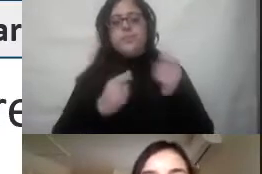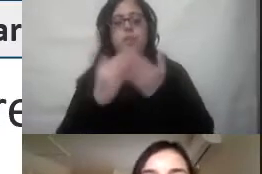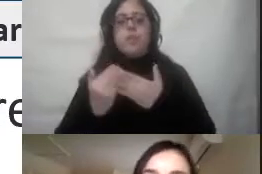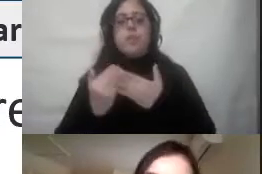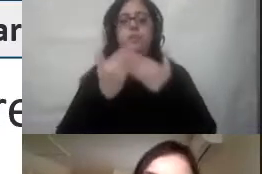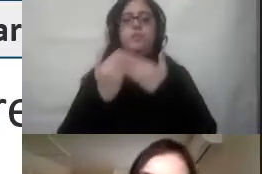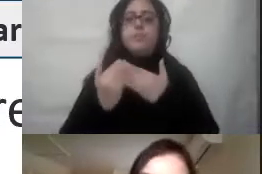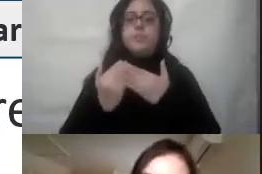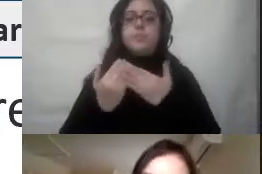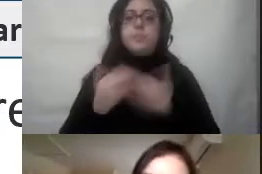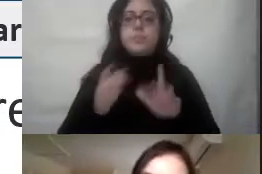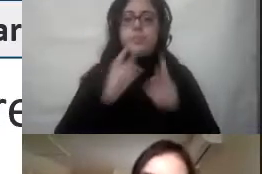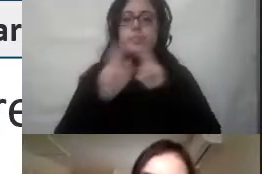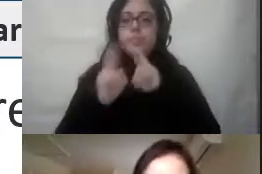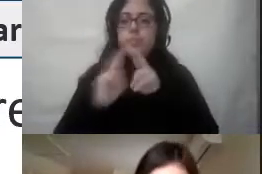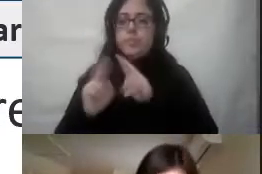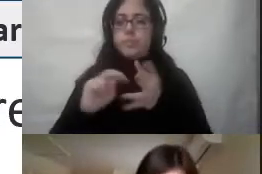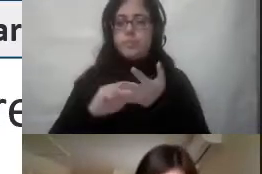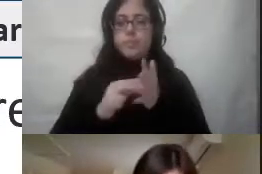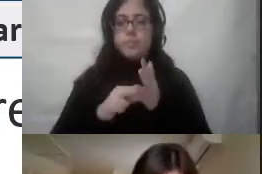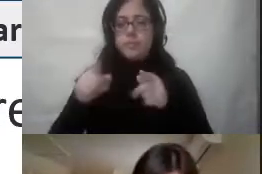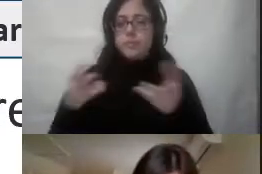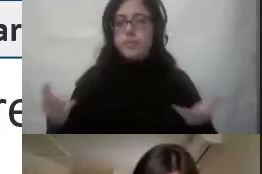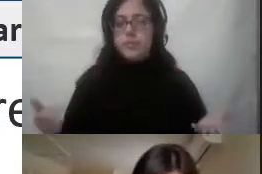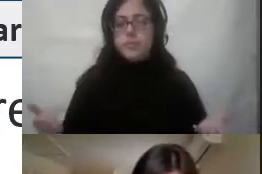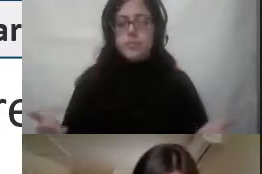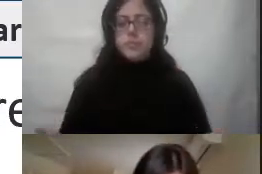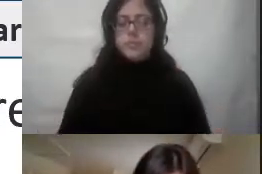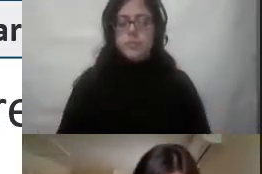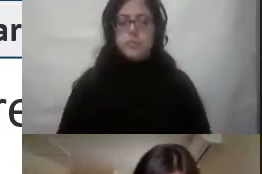dan respuesta a esta problemática